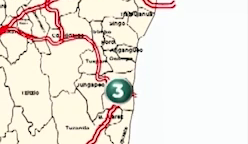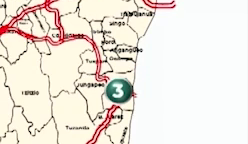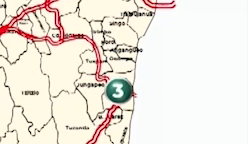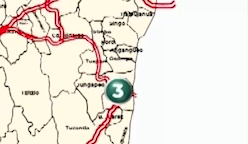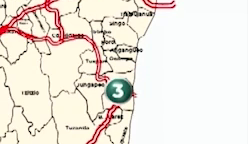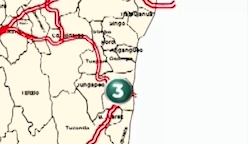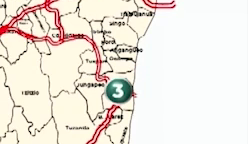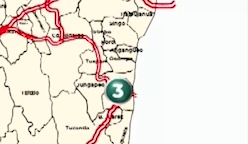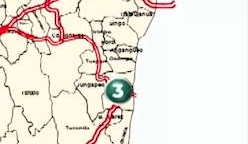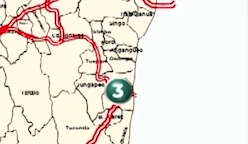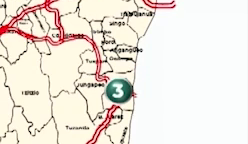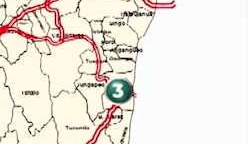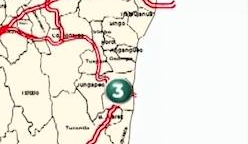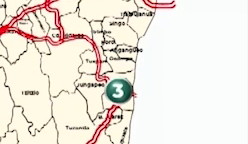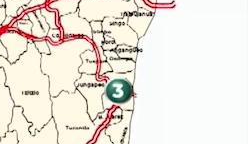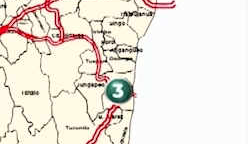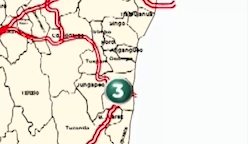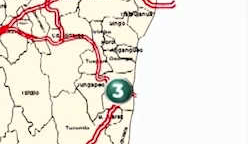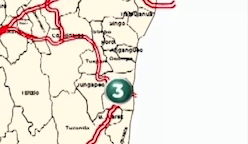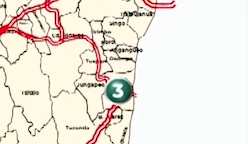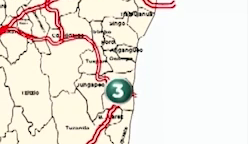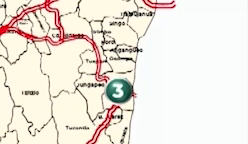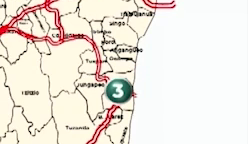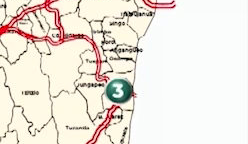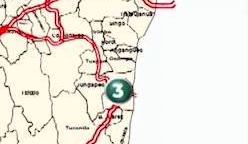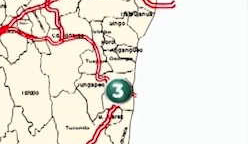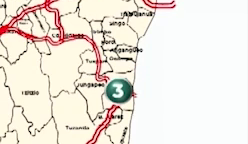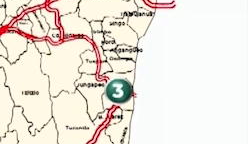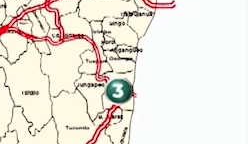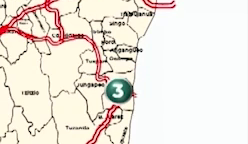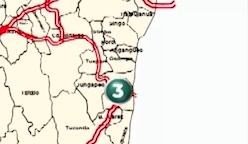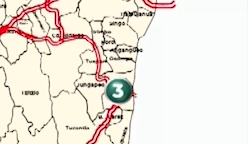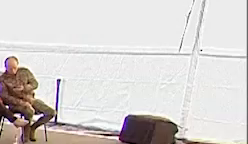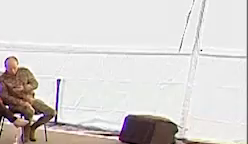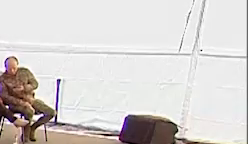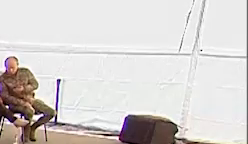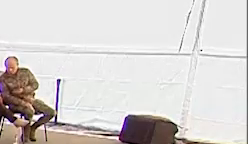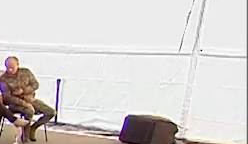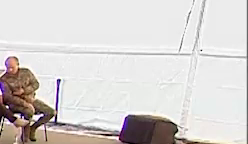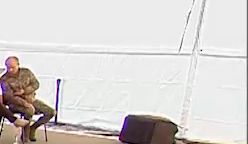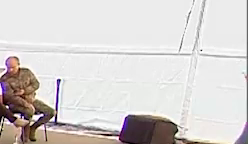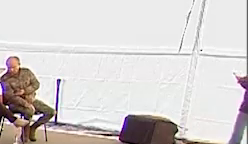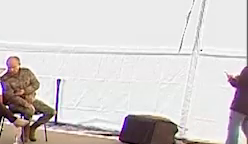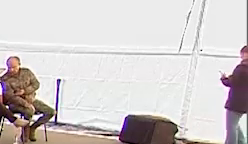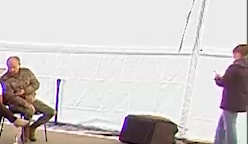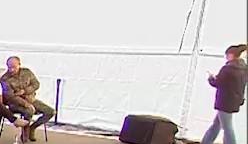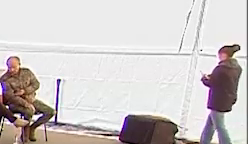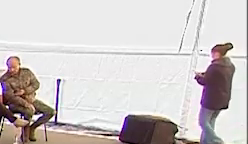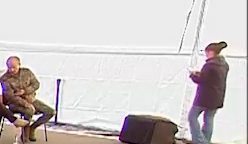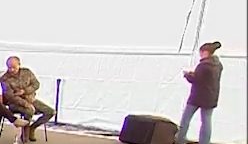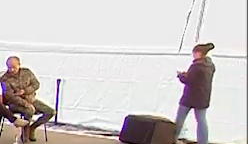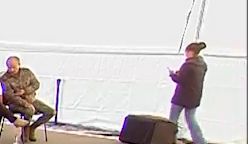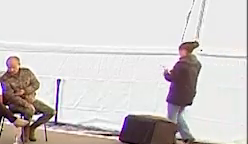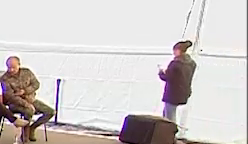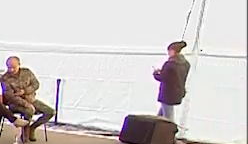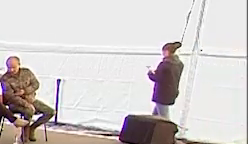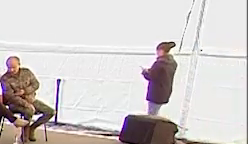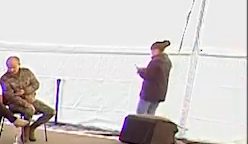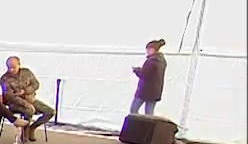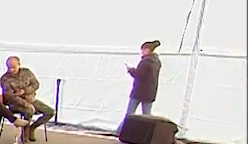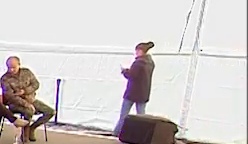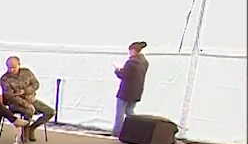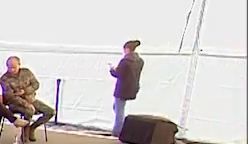a los efectivos que se manejan, a los promedios que se manejan en la ONU, el Estado tiene